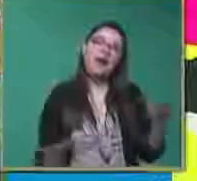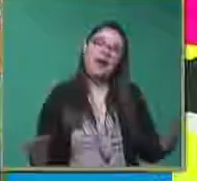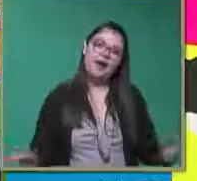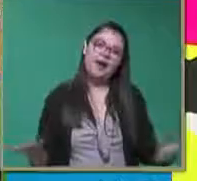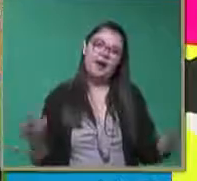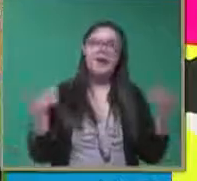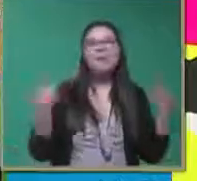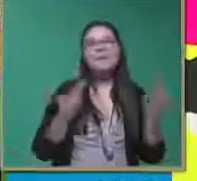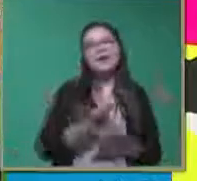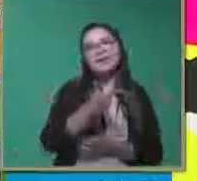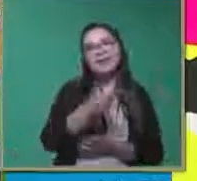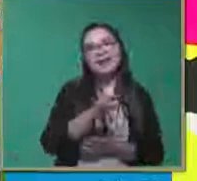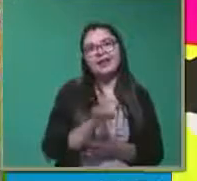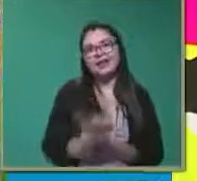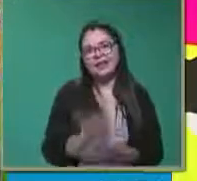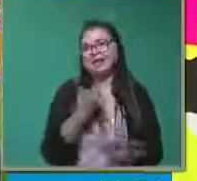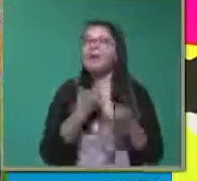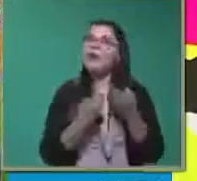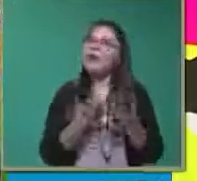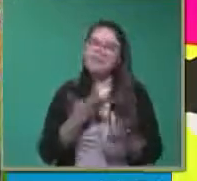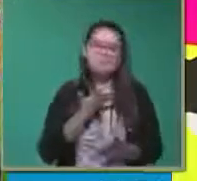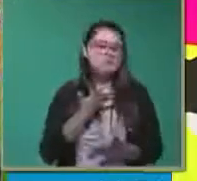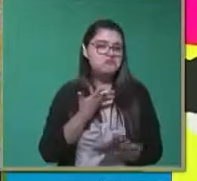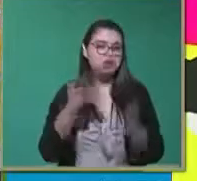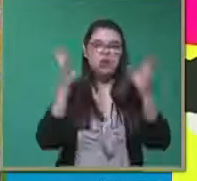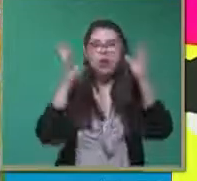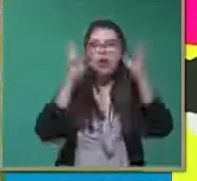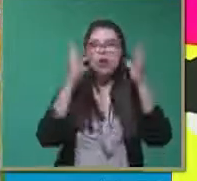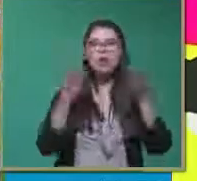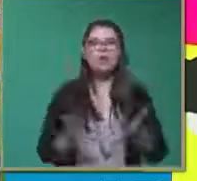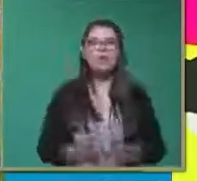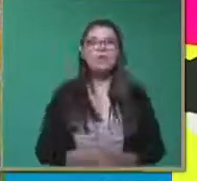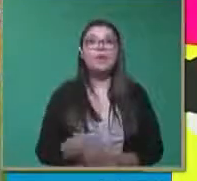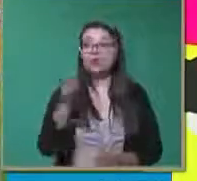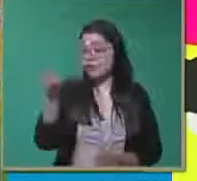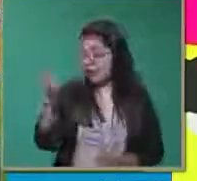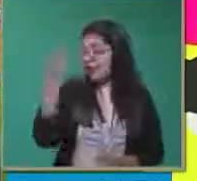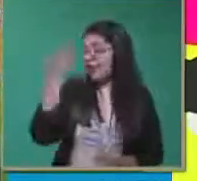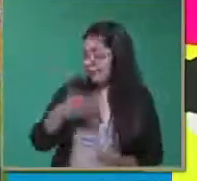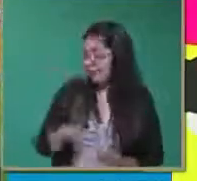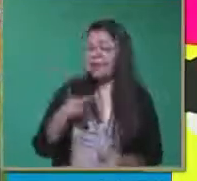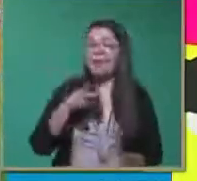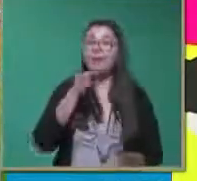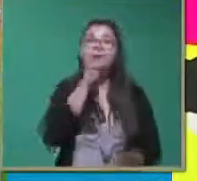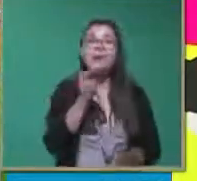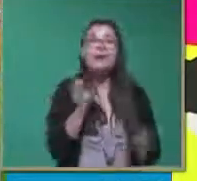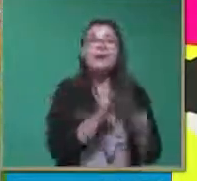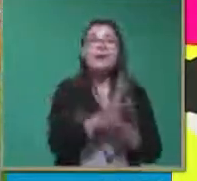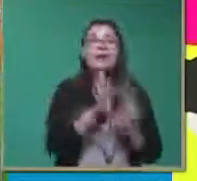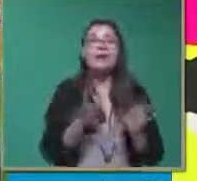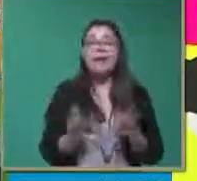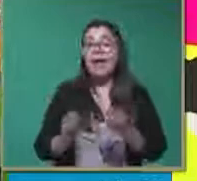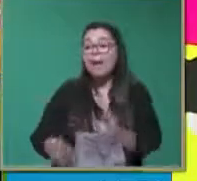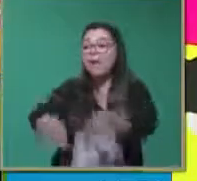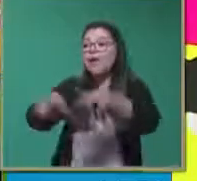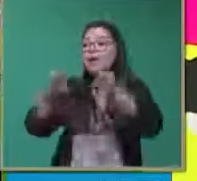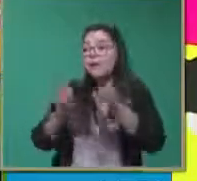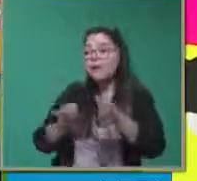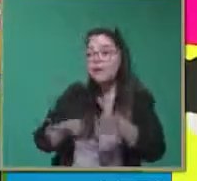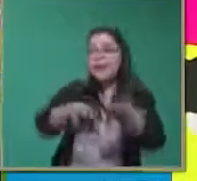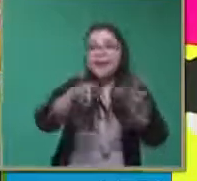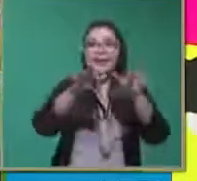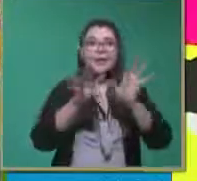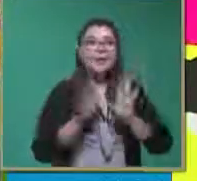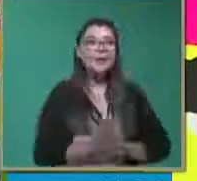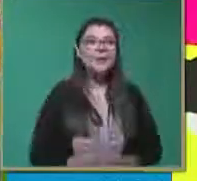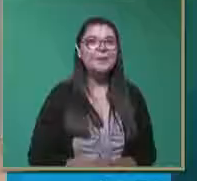maestra Gris! Maestra, ahora sí, se supo, se aprendió las palabras ahora mágicas, sí, del mago Vival. ¿Cuáles son? Bulería, bulería. Vamos